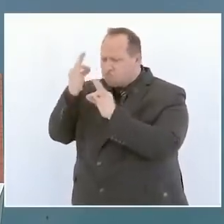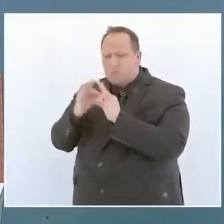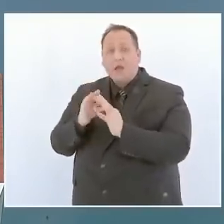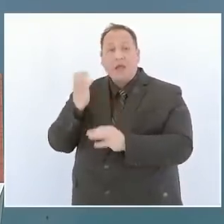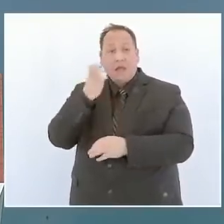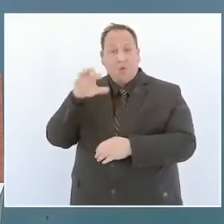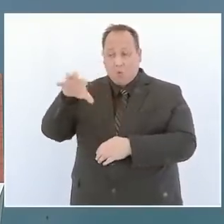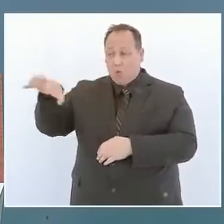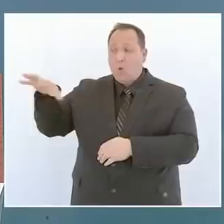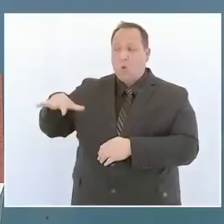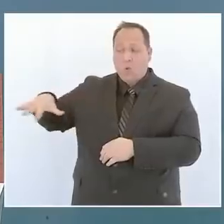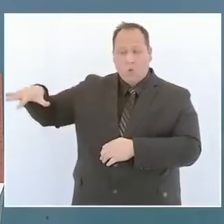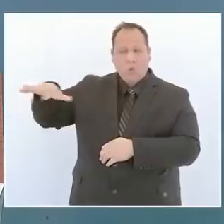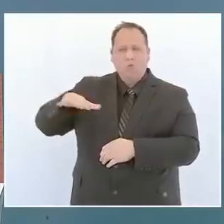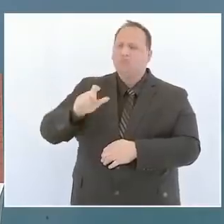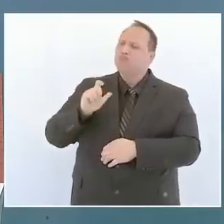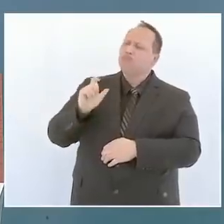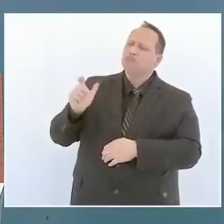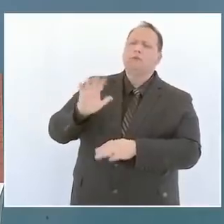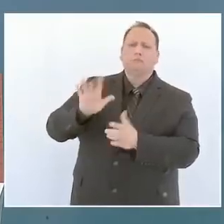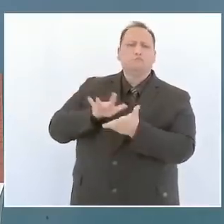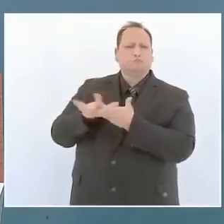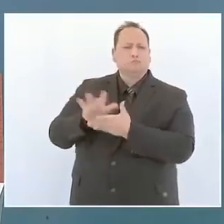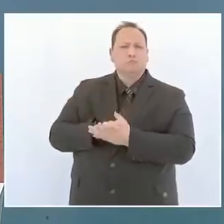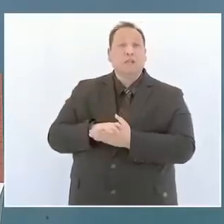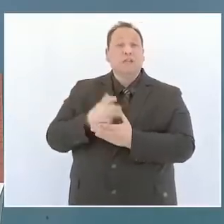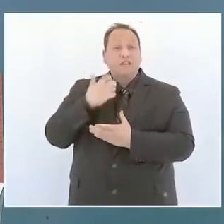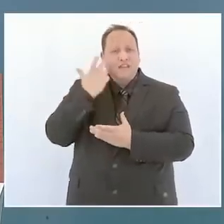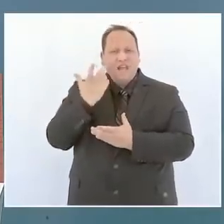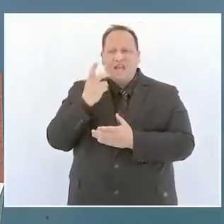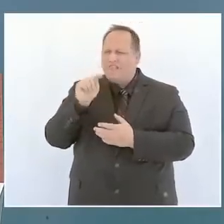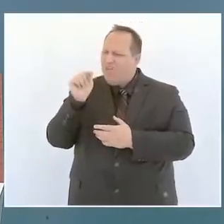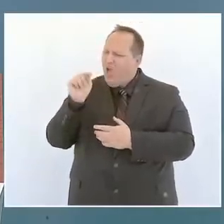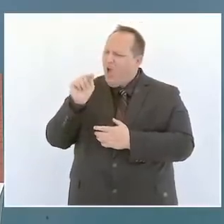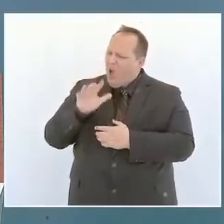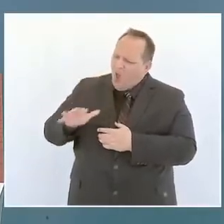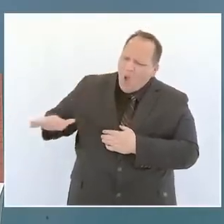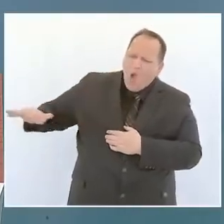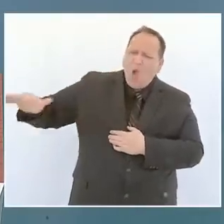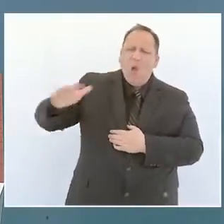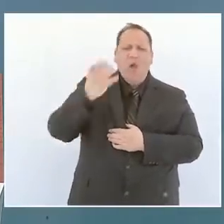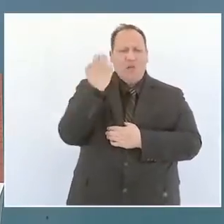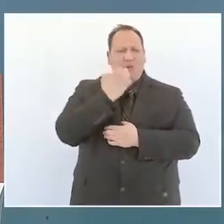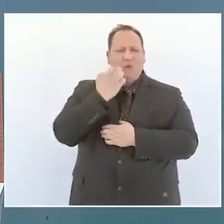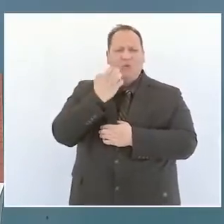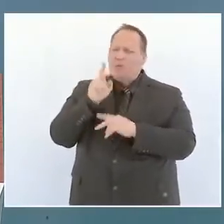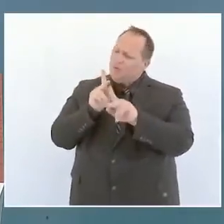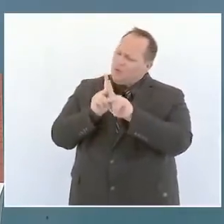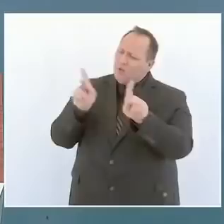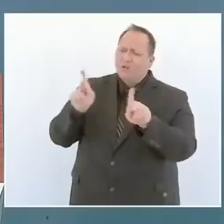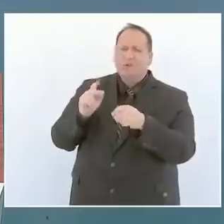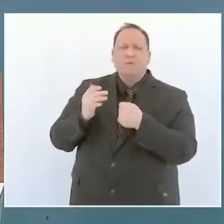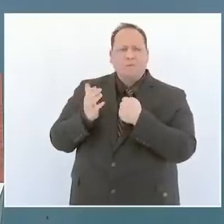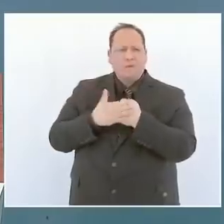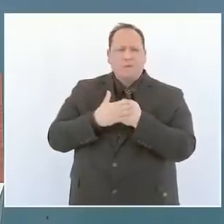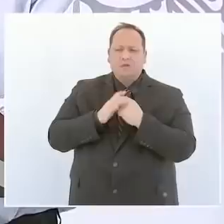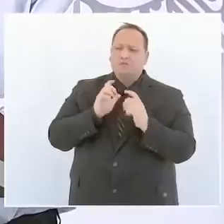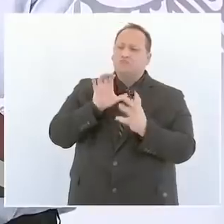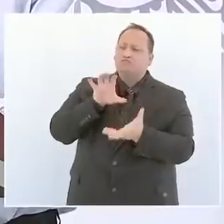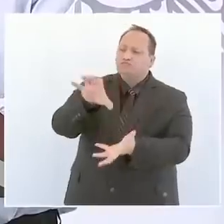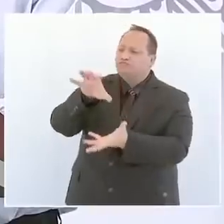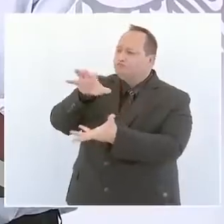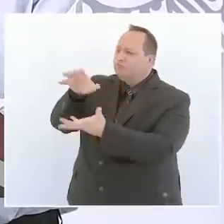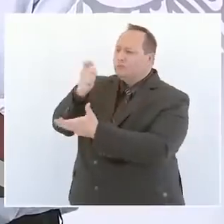las escuelas. Y queremos que todas las escuelas de Tecate cuenten con su